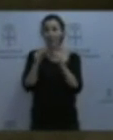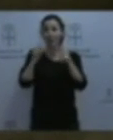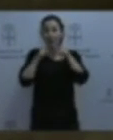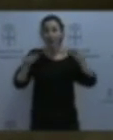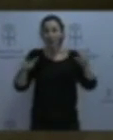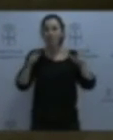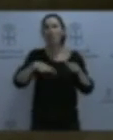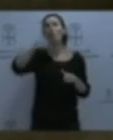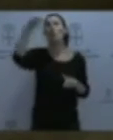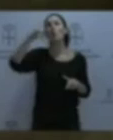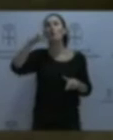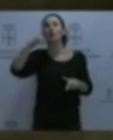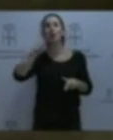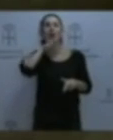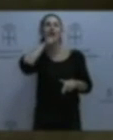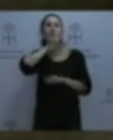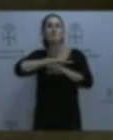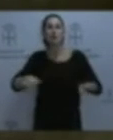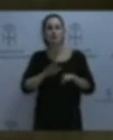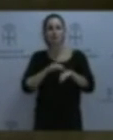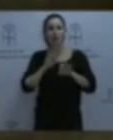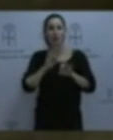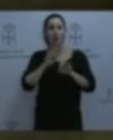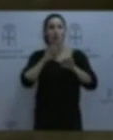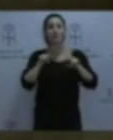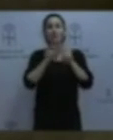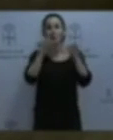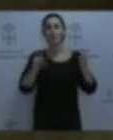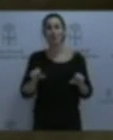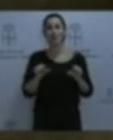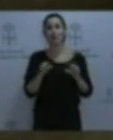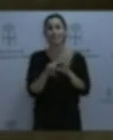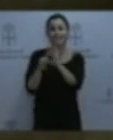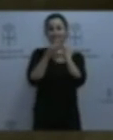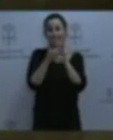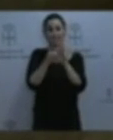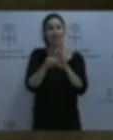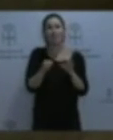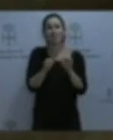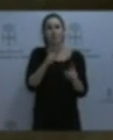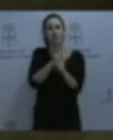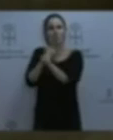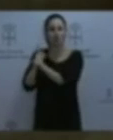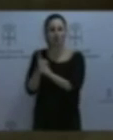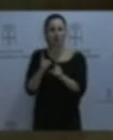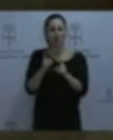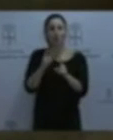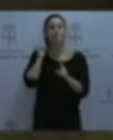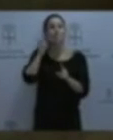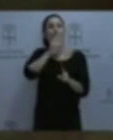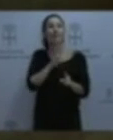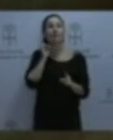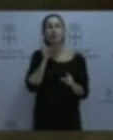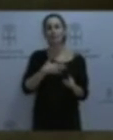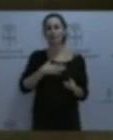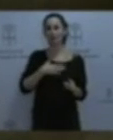más monolítico y unitario posible, que nos ponga a la altura de los modelos unicistas y diversofóbicos, que son la única medida que conocen. Y así las